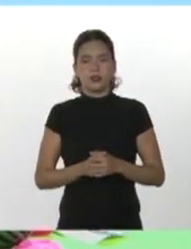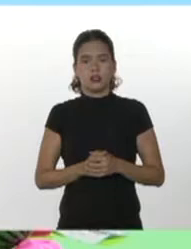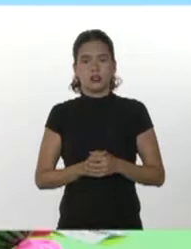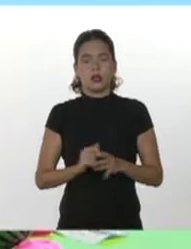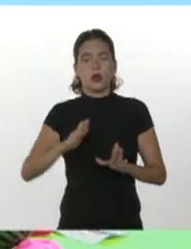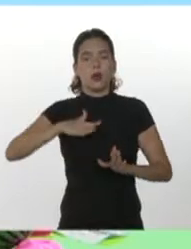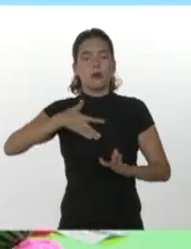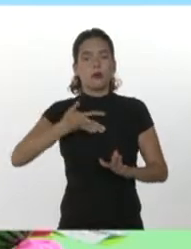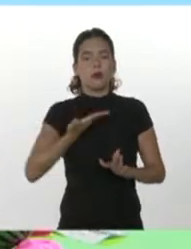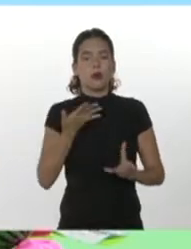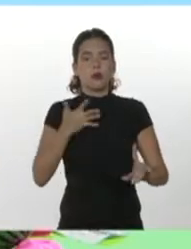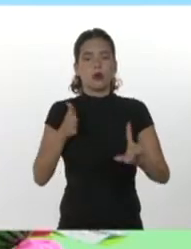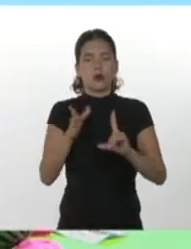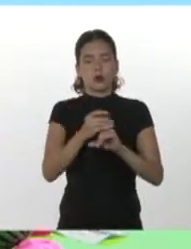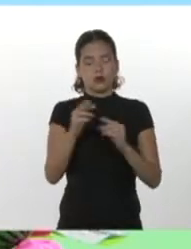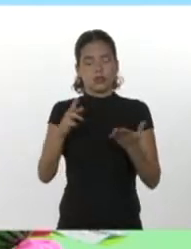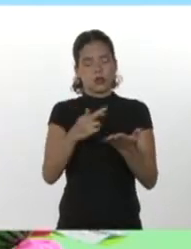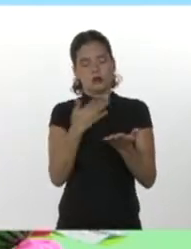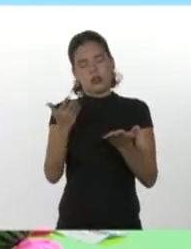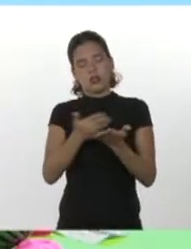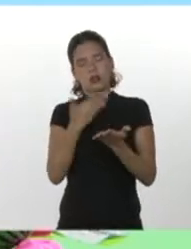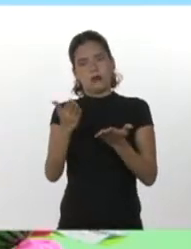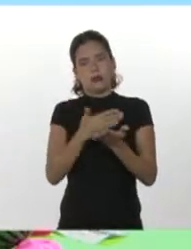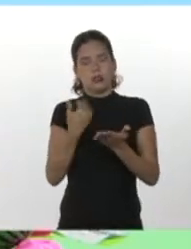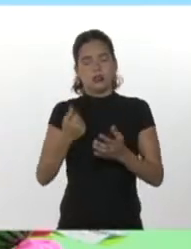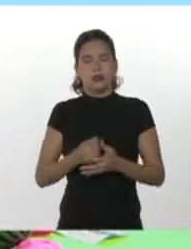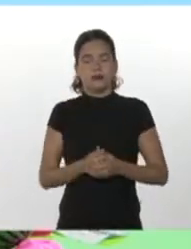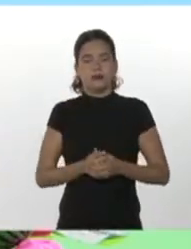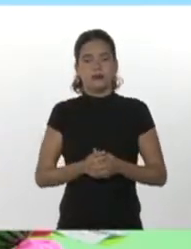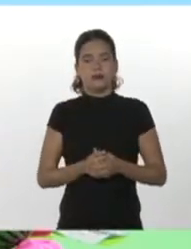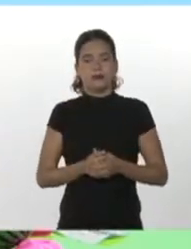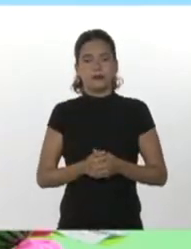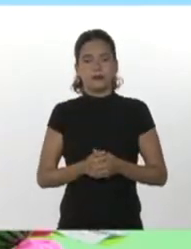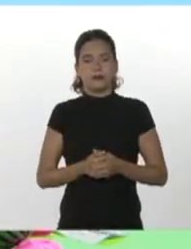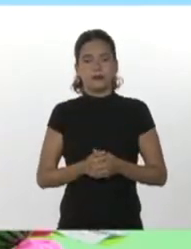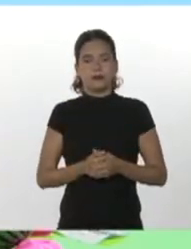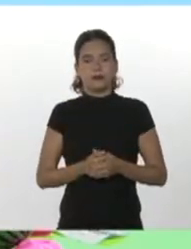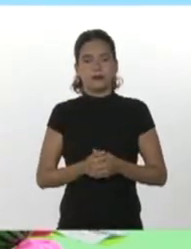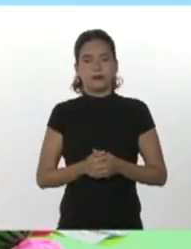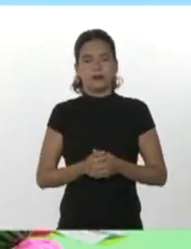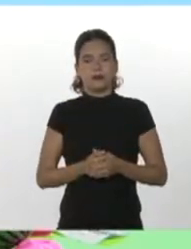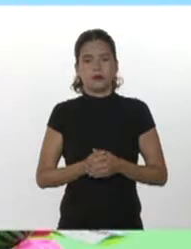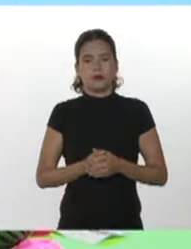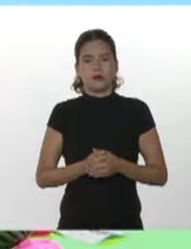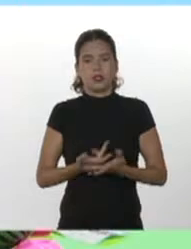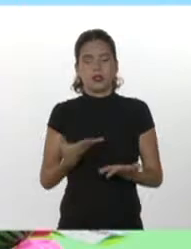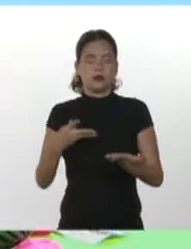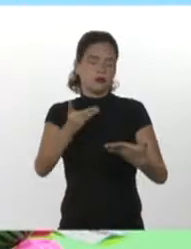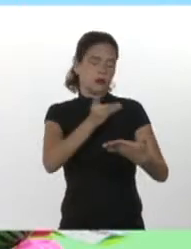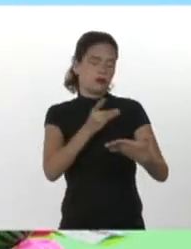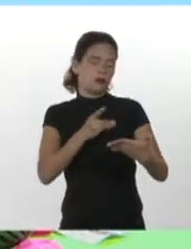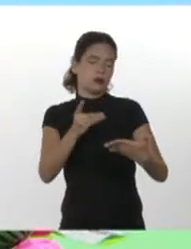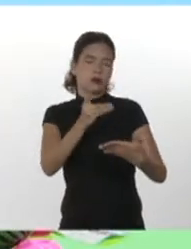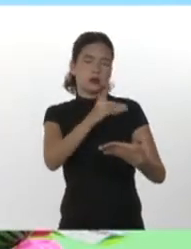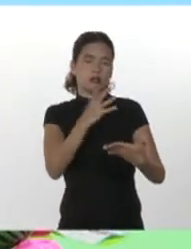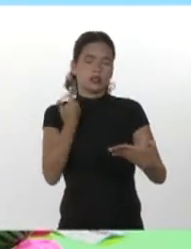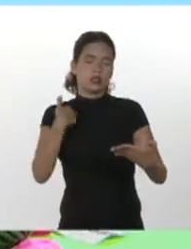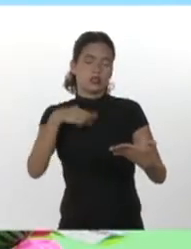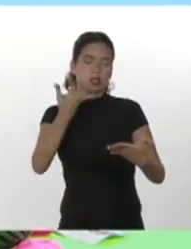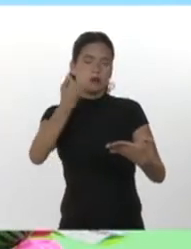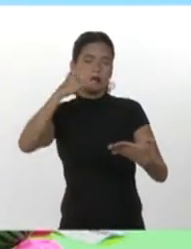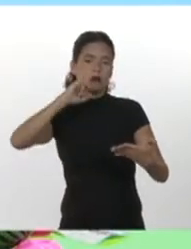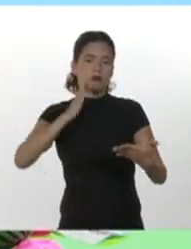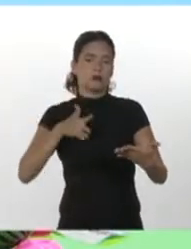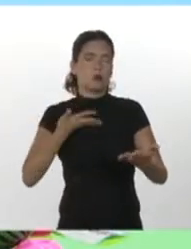que podemos ubicar en una revista algún algún dibujo que tengamos por